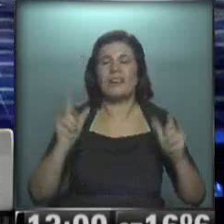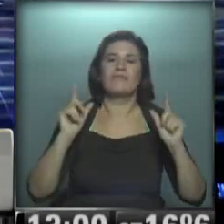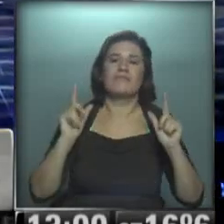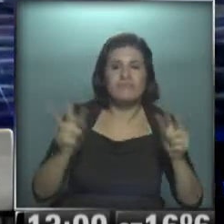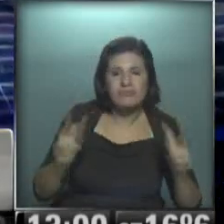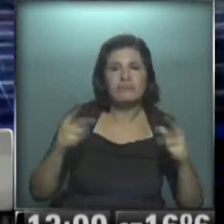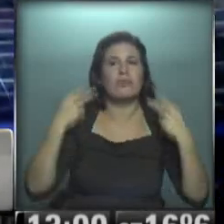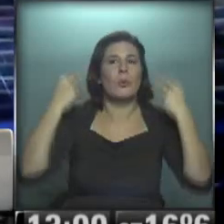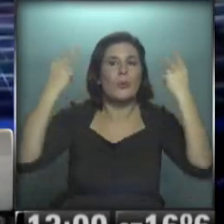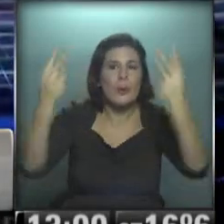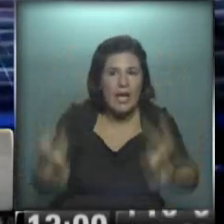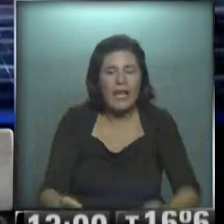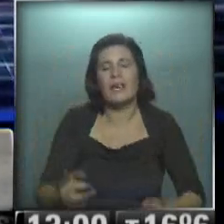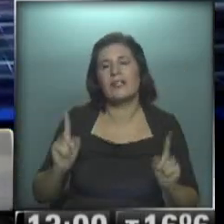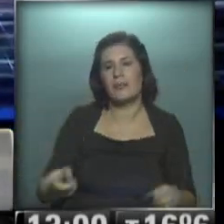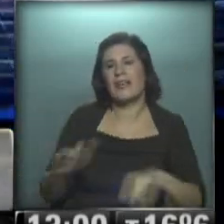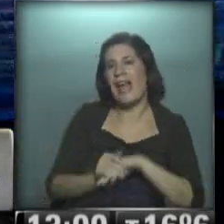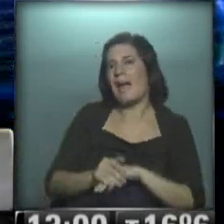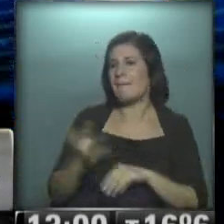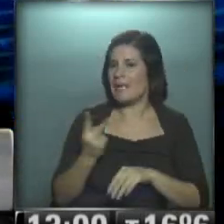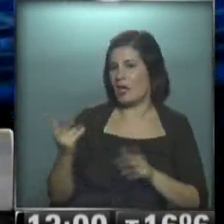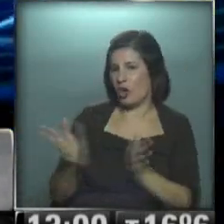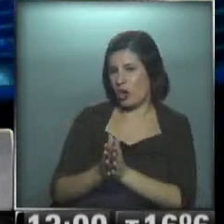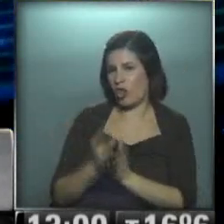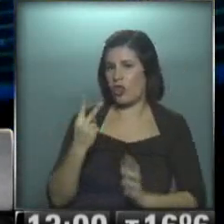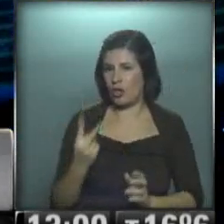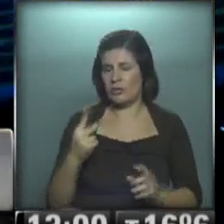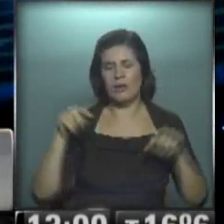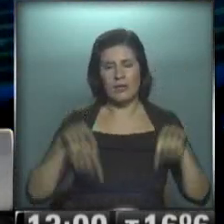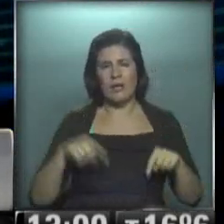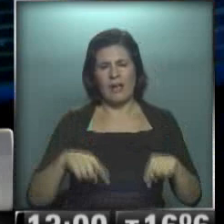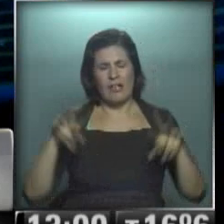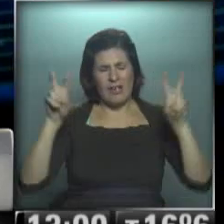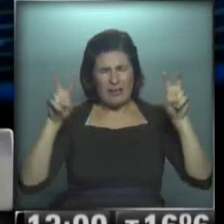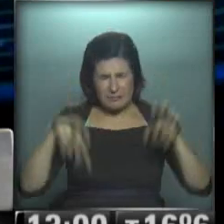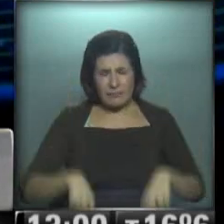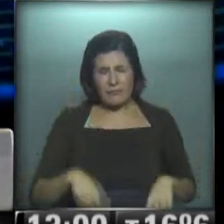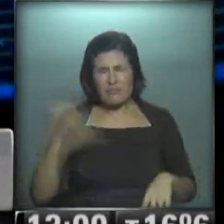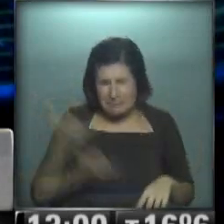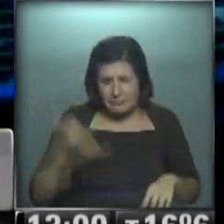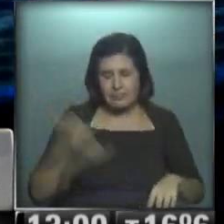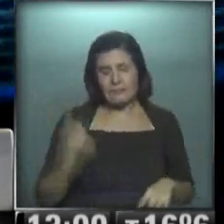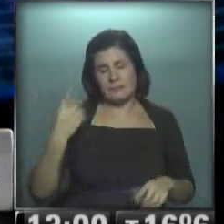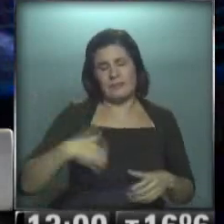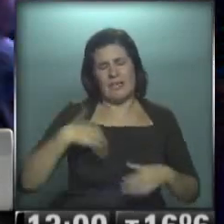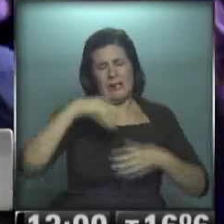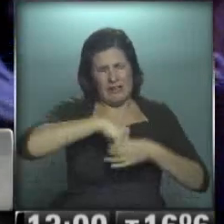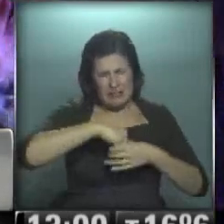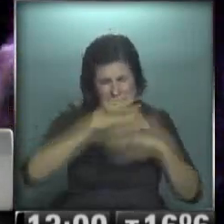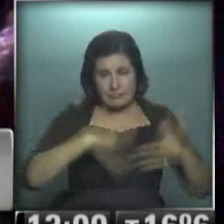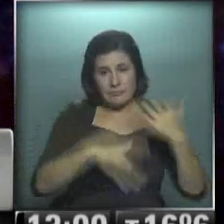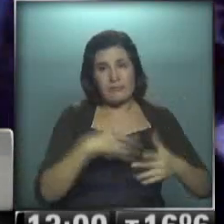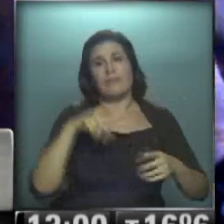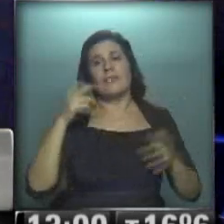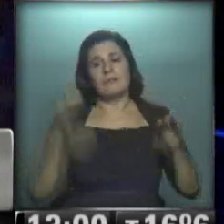él tiene, por su mejor amigo Victorino. Y aquí en Corteo tenemos la gran suerte de tener no solo un argentino, pero un